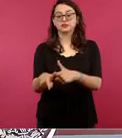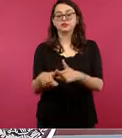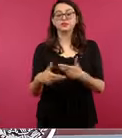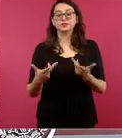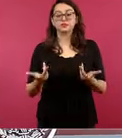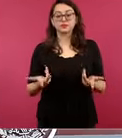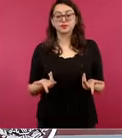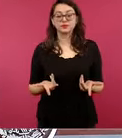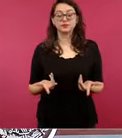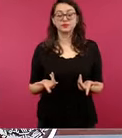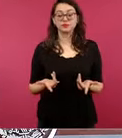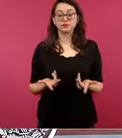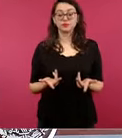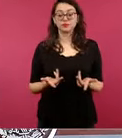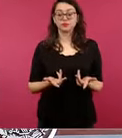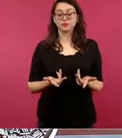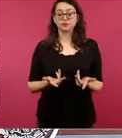diferencias